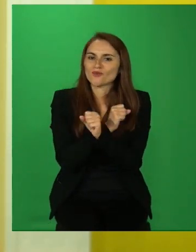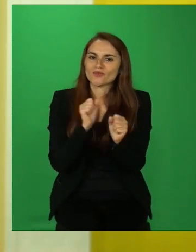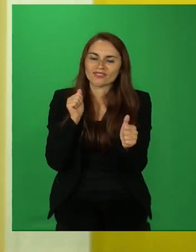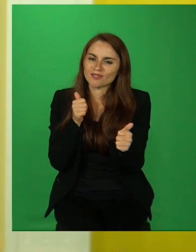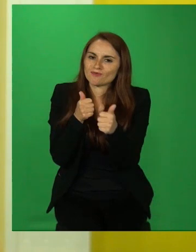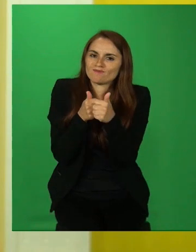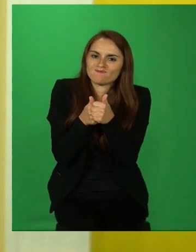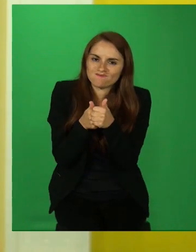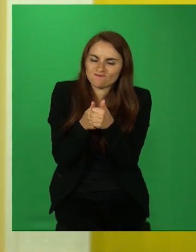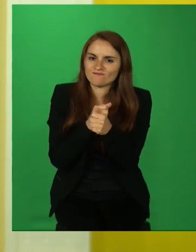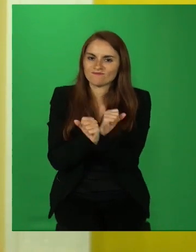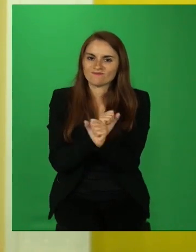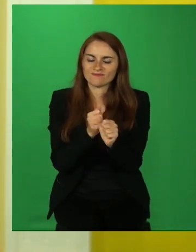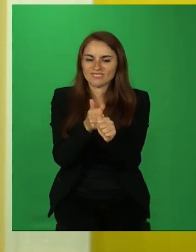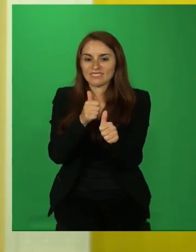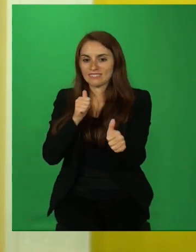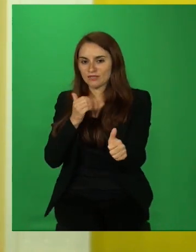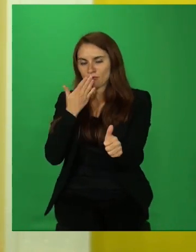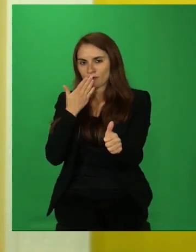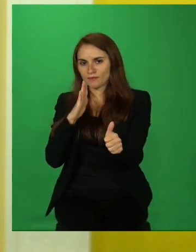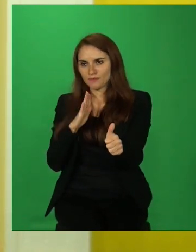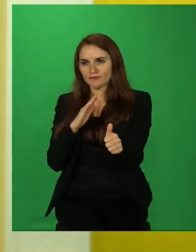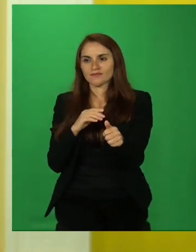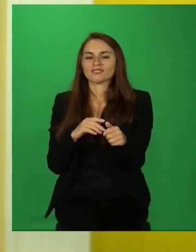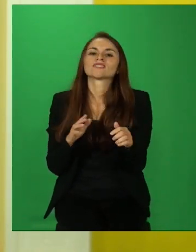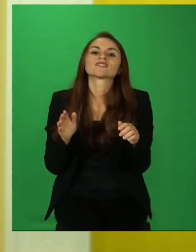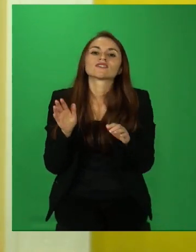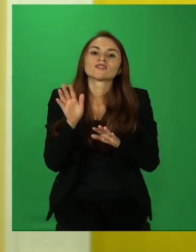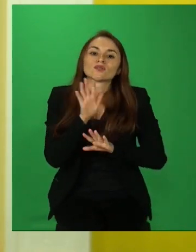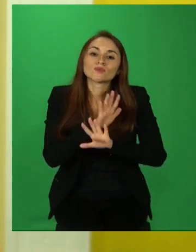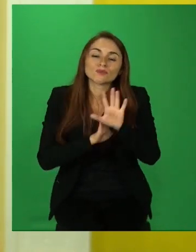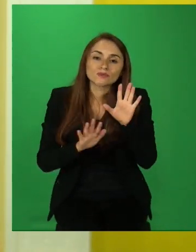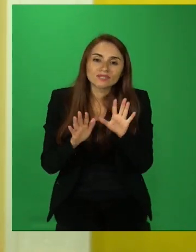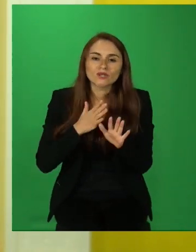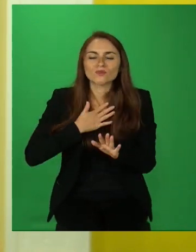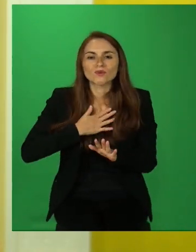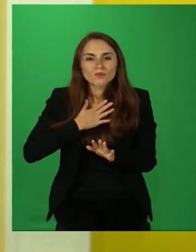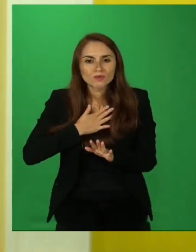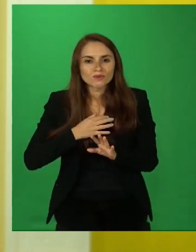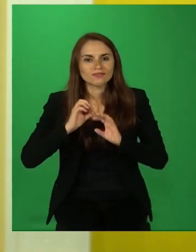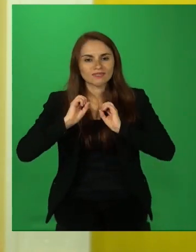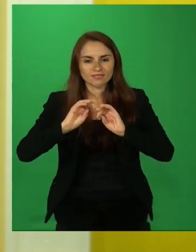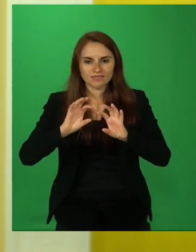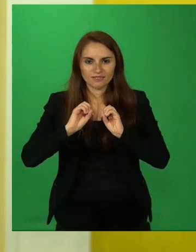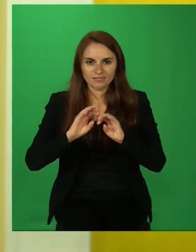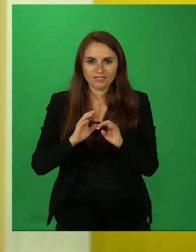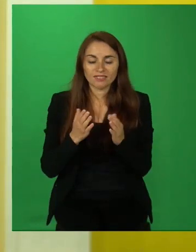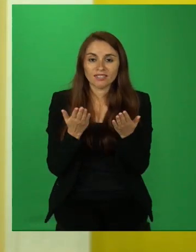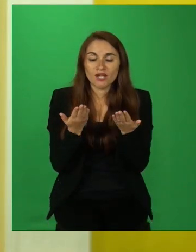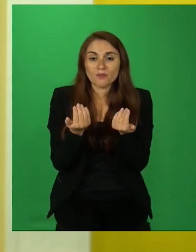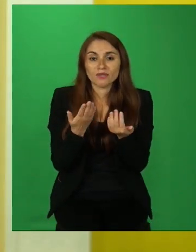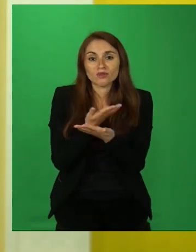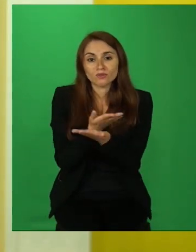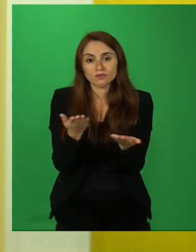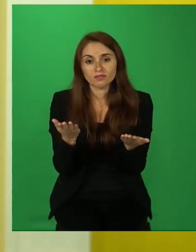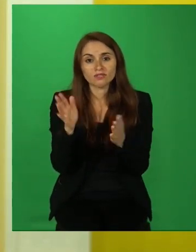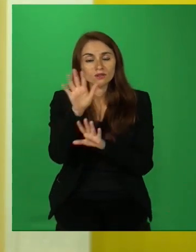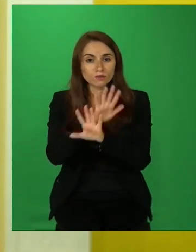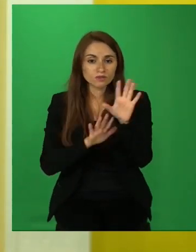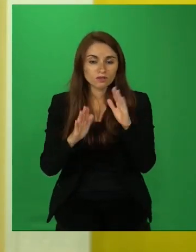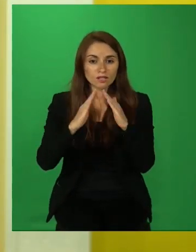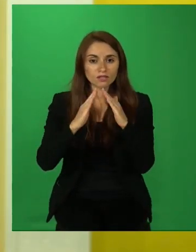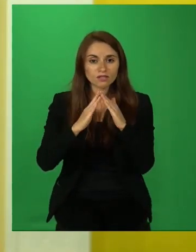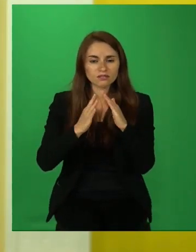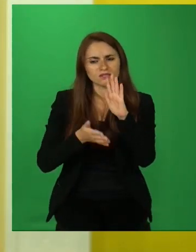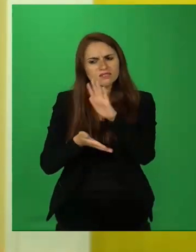mantener la distancia social un gusto haberte hecho clases en este tiempo espero que te encuentres bien en casa y no